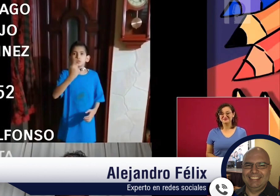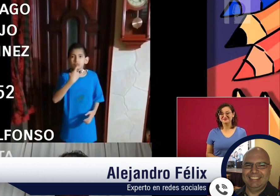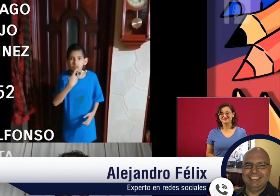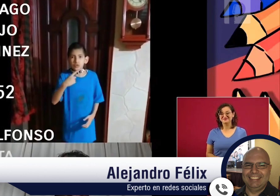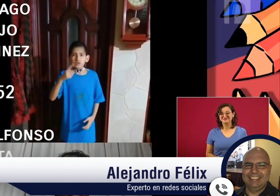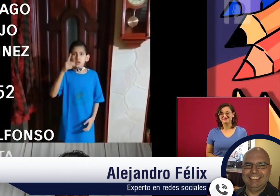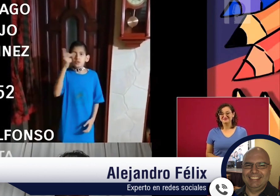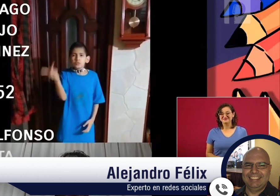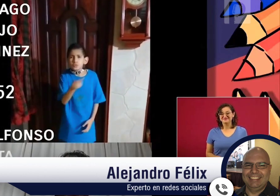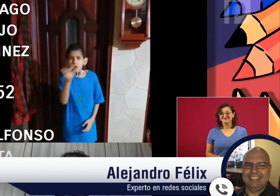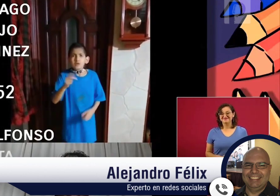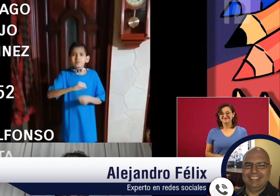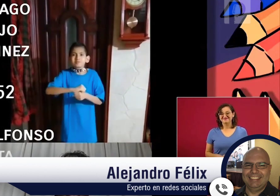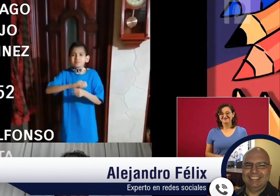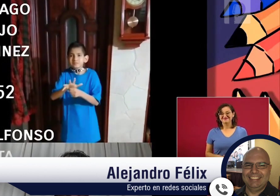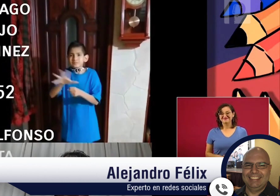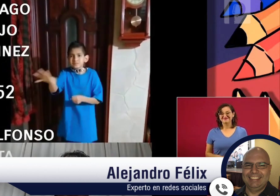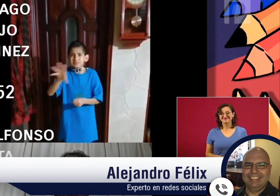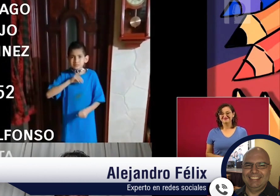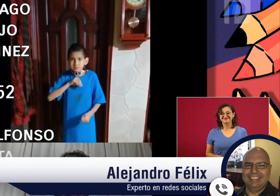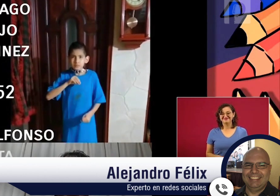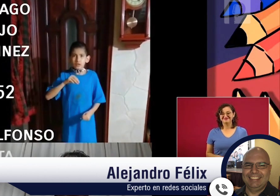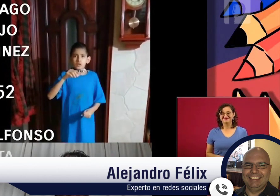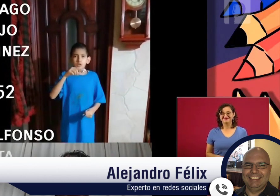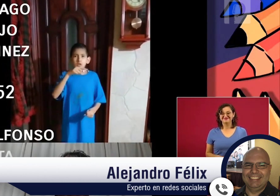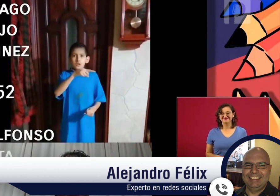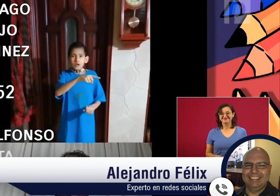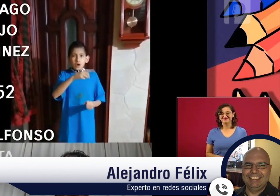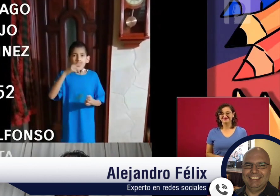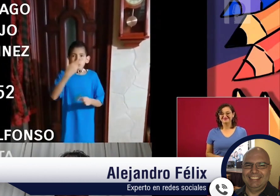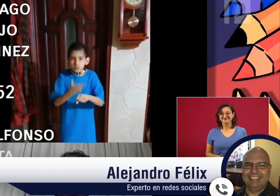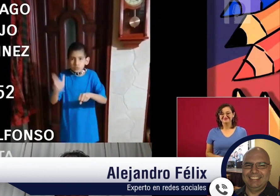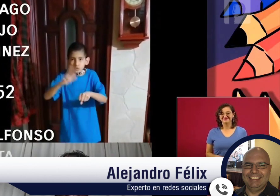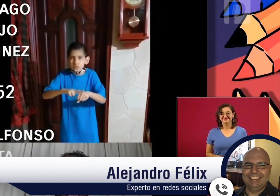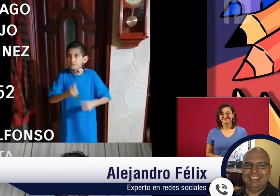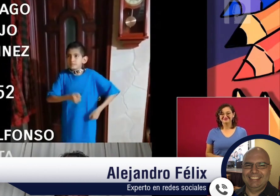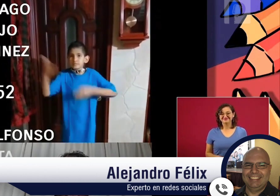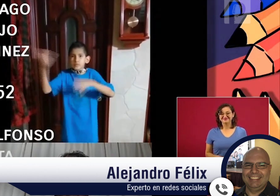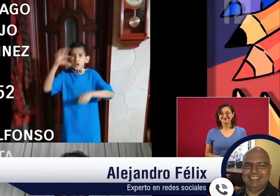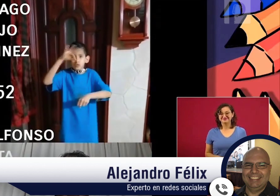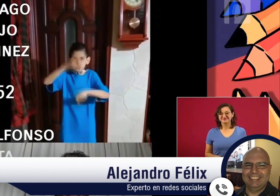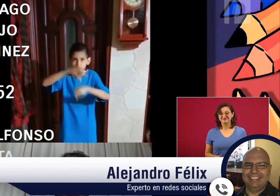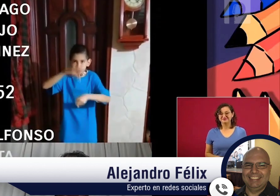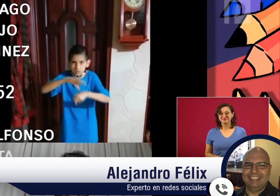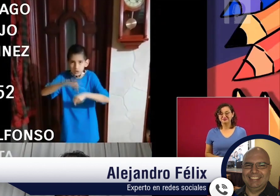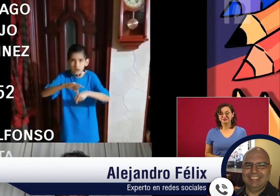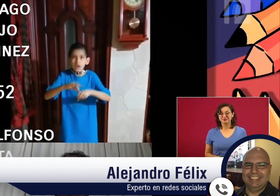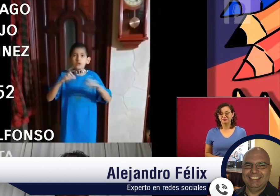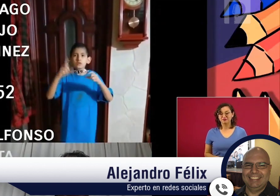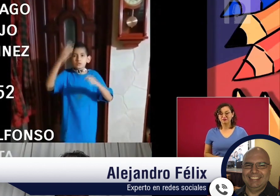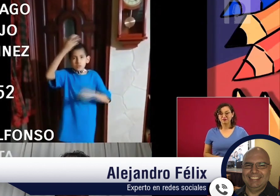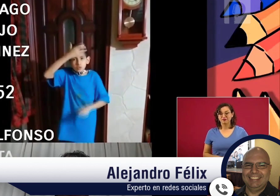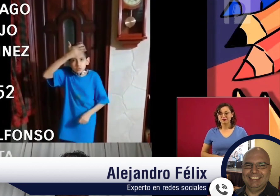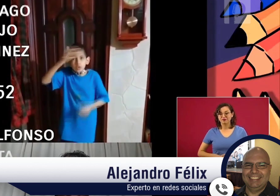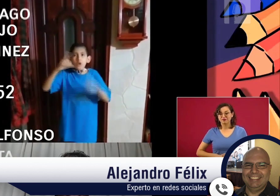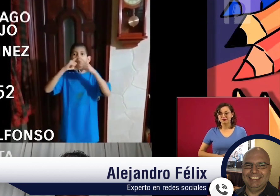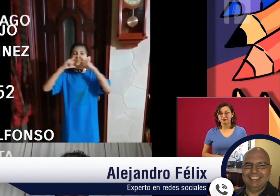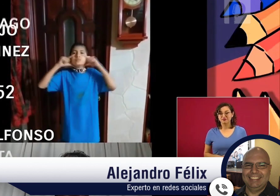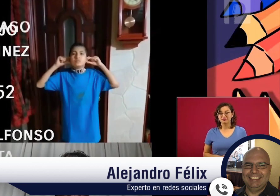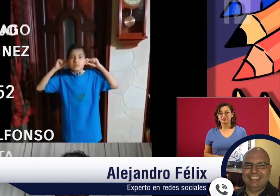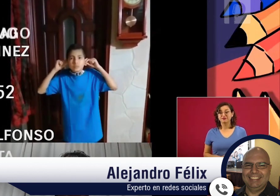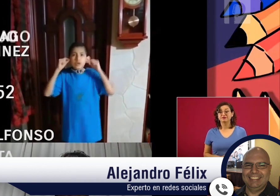preguntas que se sintieron muy legítimas, la verdad es que vimos esa inocencia, vimos el, el, el